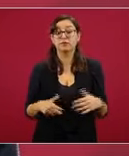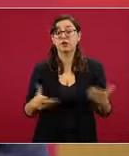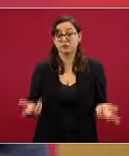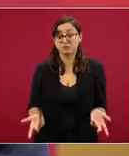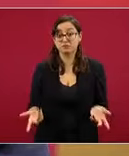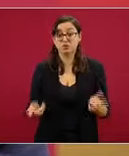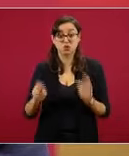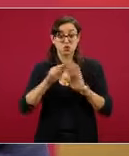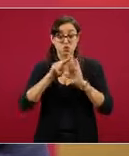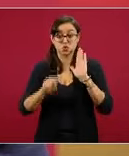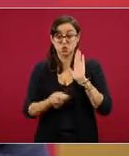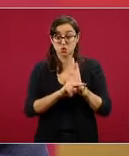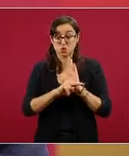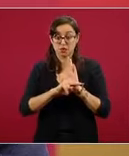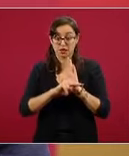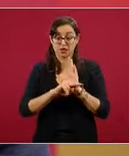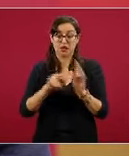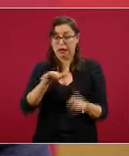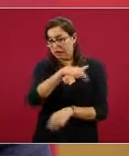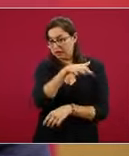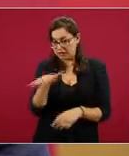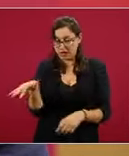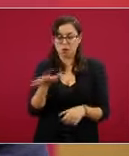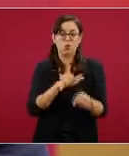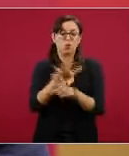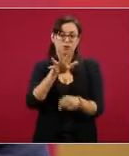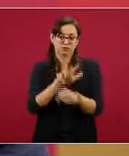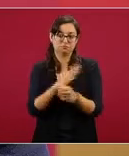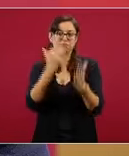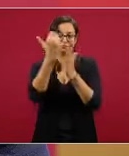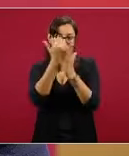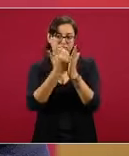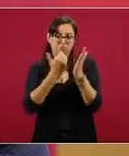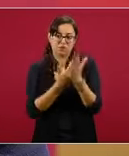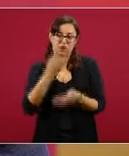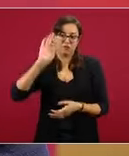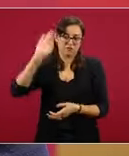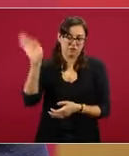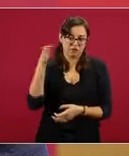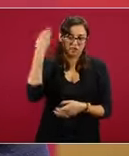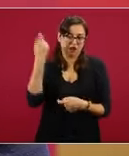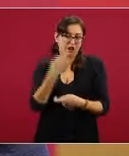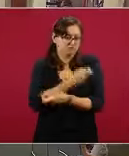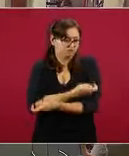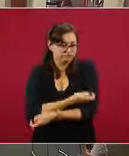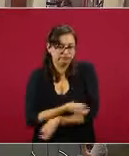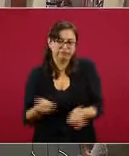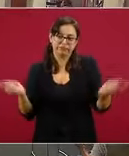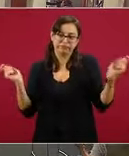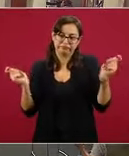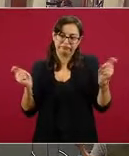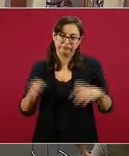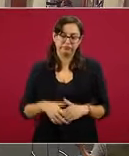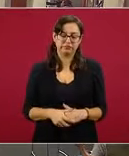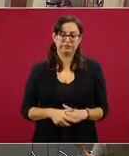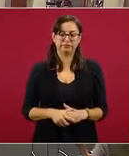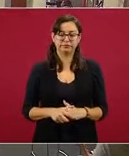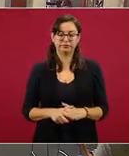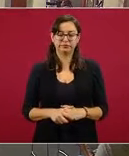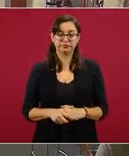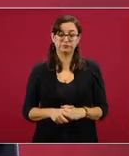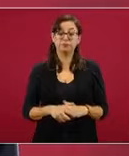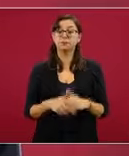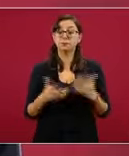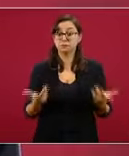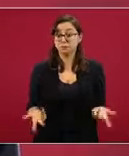como norma general precisamente estos lineamientos que en su momento se dan desde este nivel federal.